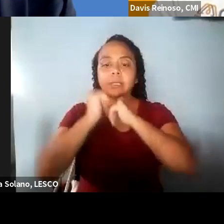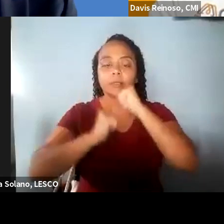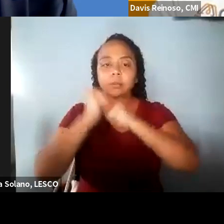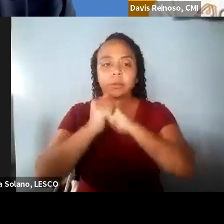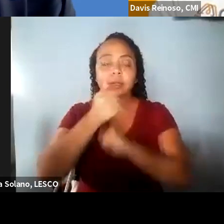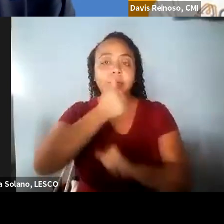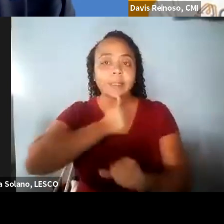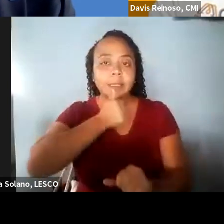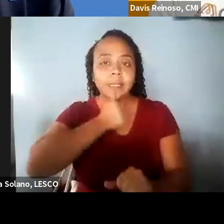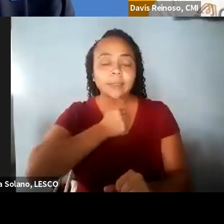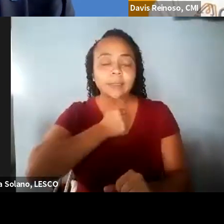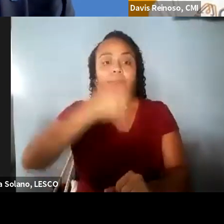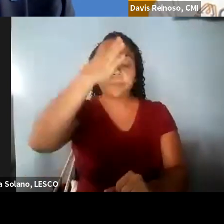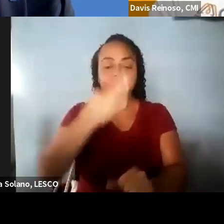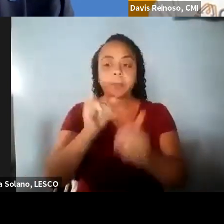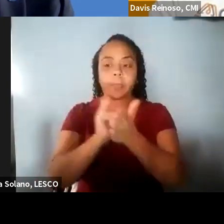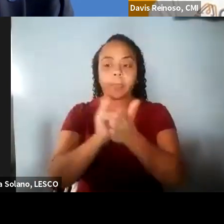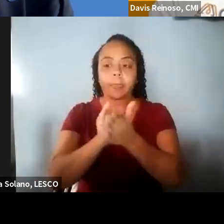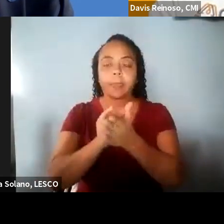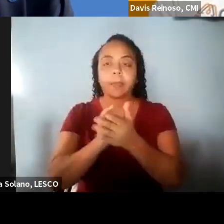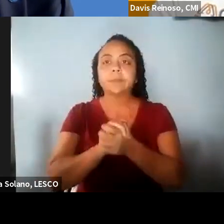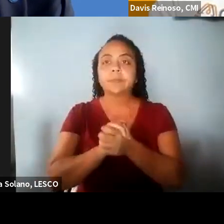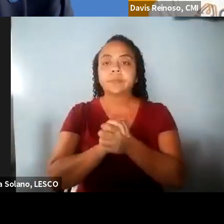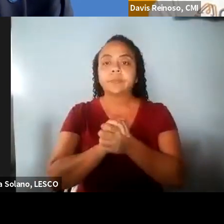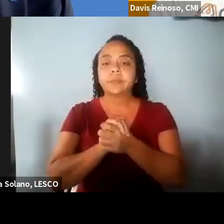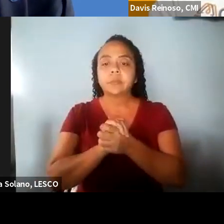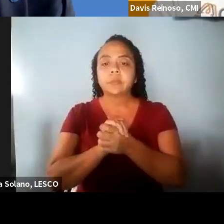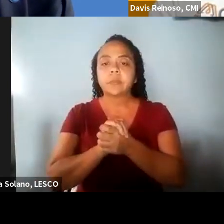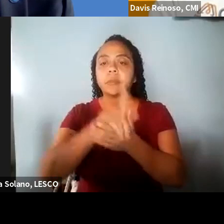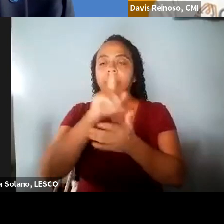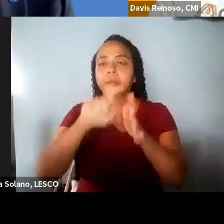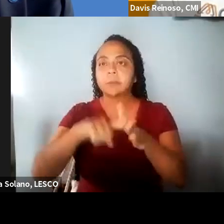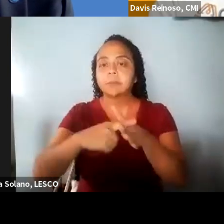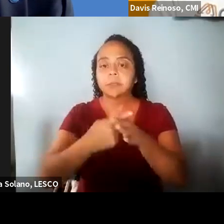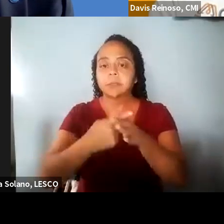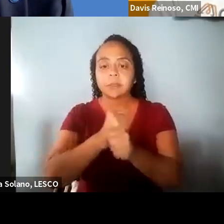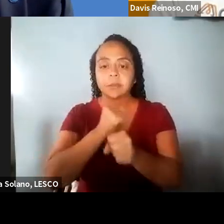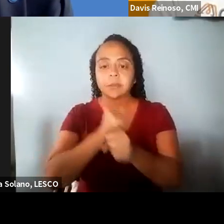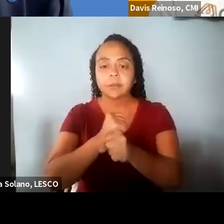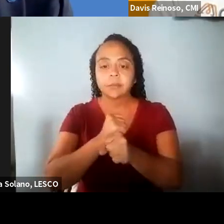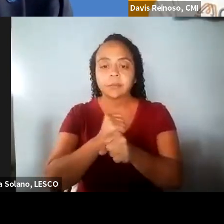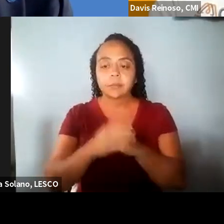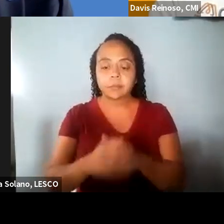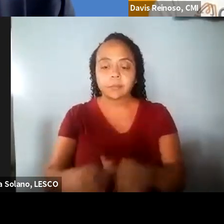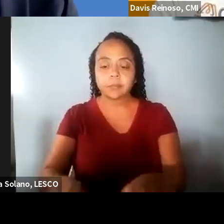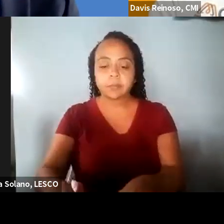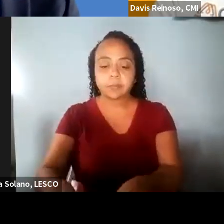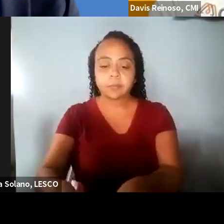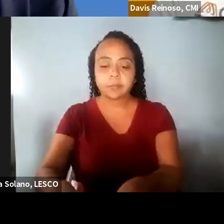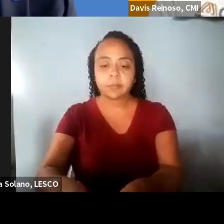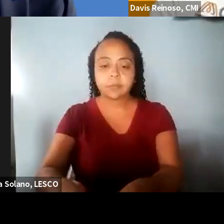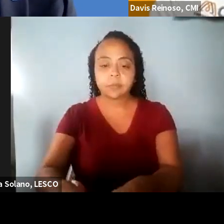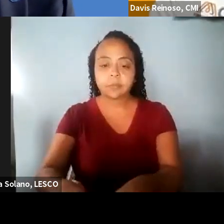creo que ahí es un ámbito en donde tenemos que empezar a trabajar en marcos regulatorios y alianzas público-privadas que